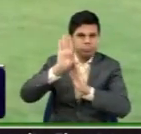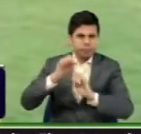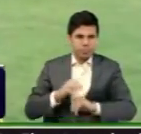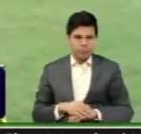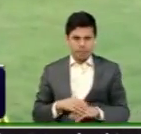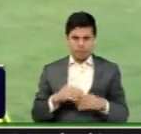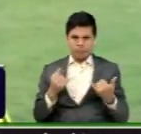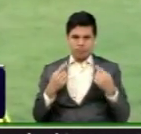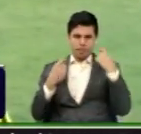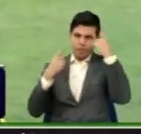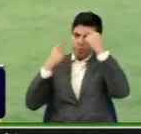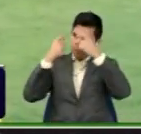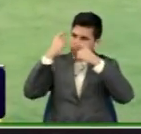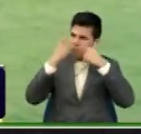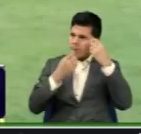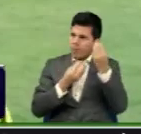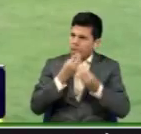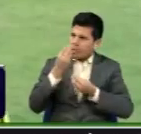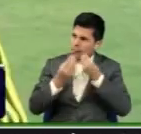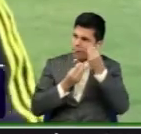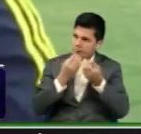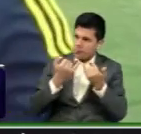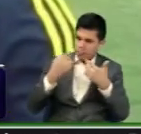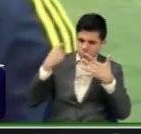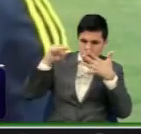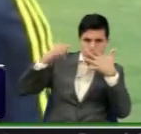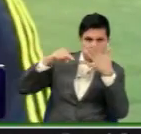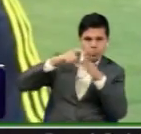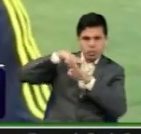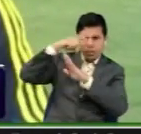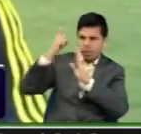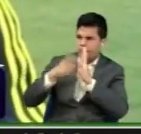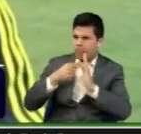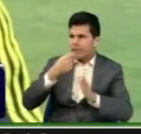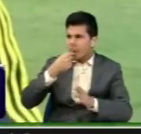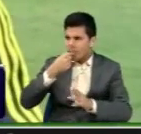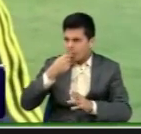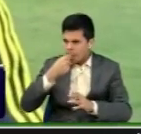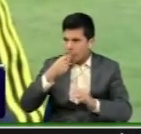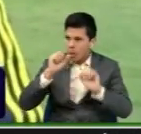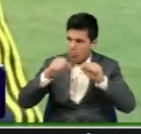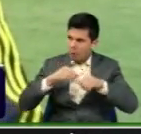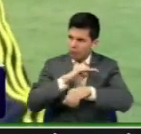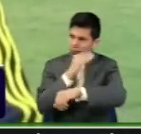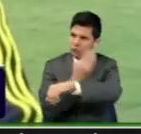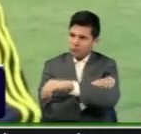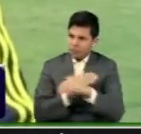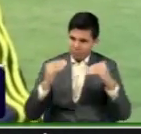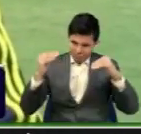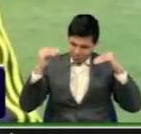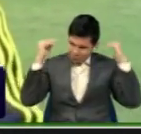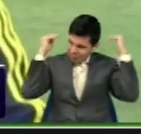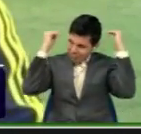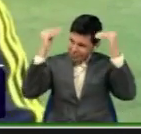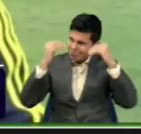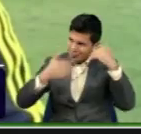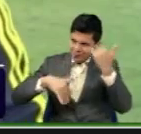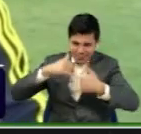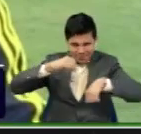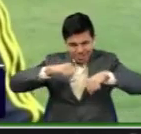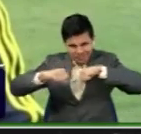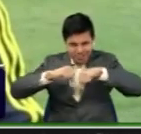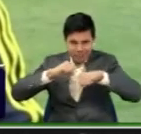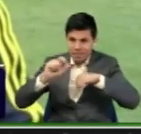claro lo que se hizo con la final del fútbol colombiano. Ahí está la claridad, que los árbitros están en muy alto nivel. Tanto será que dos árbitros que no eran